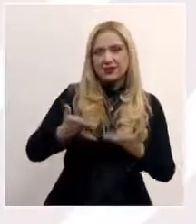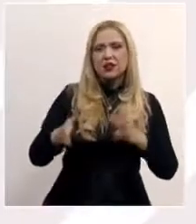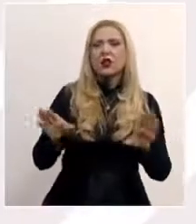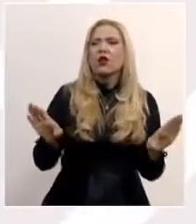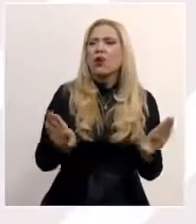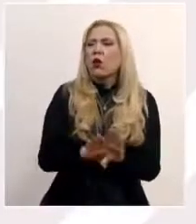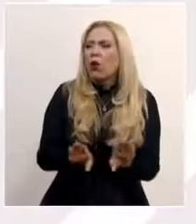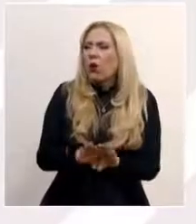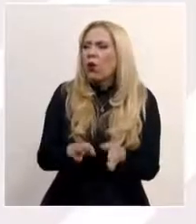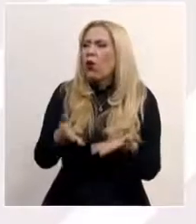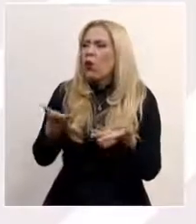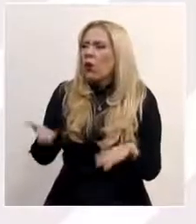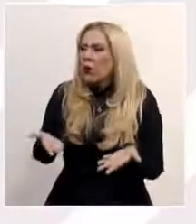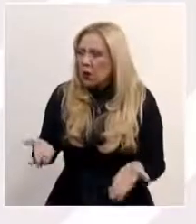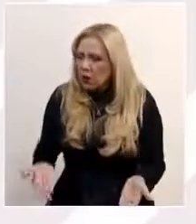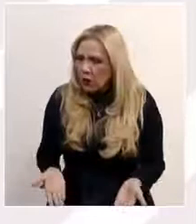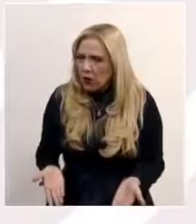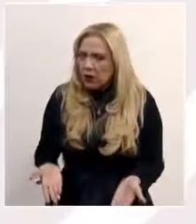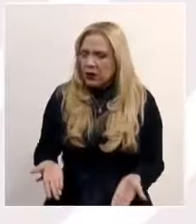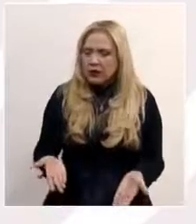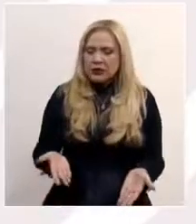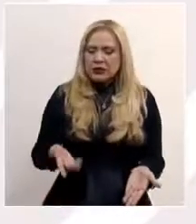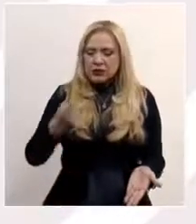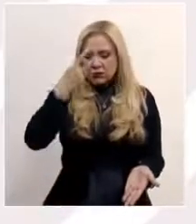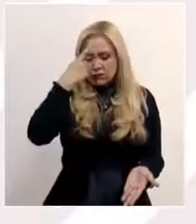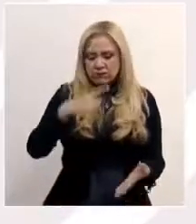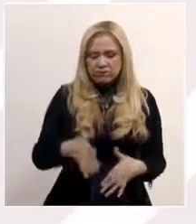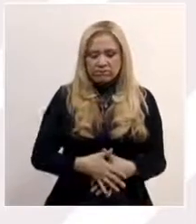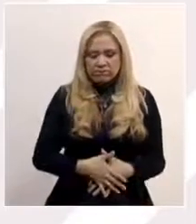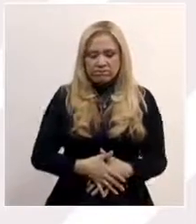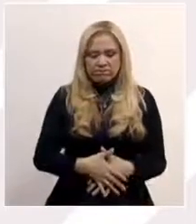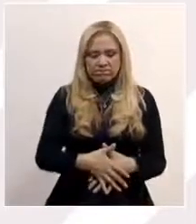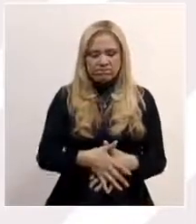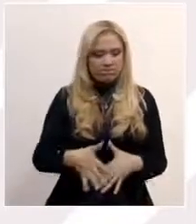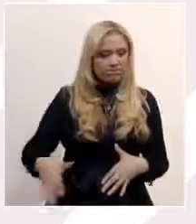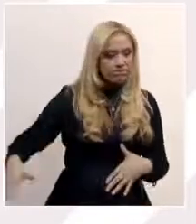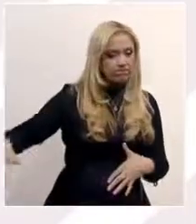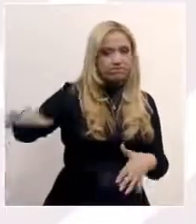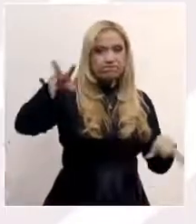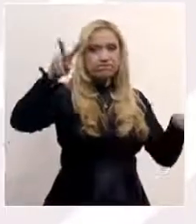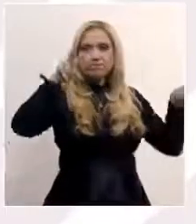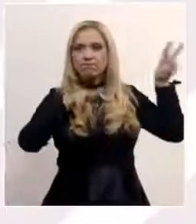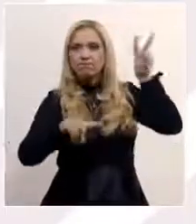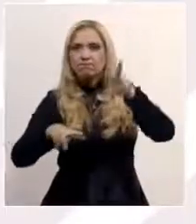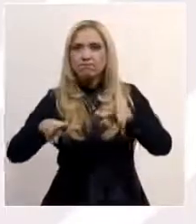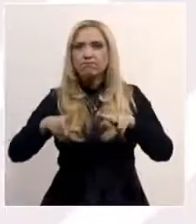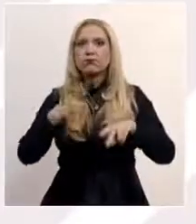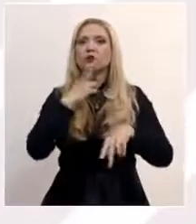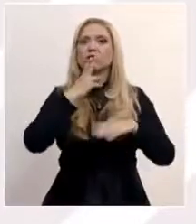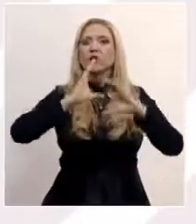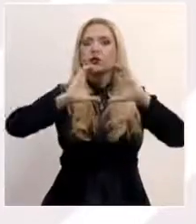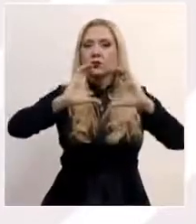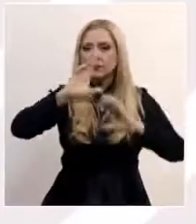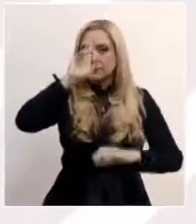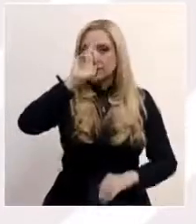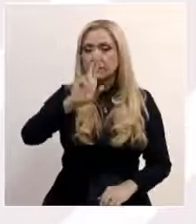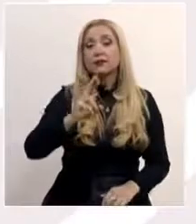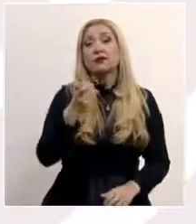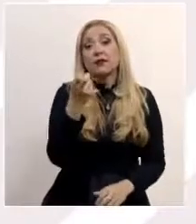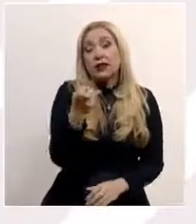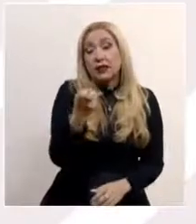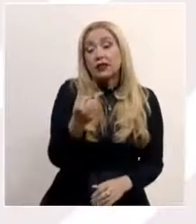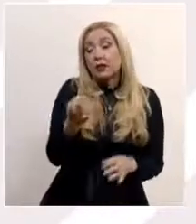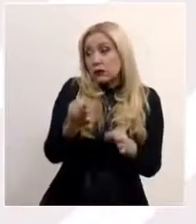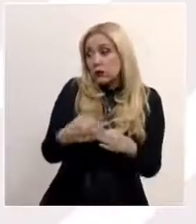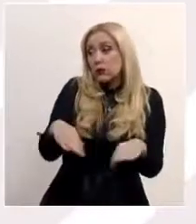cómo la forma en la que le va a la maternidad en una sociedad tiene un impacto directo en la sociedad en sí misma, es algo de lo que